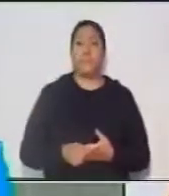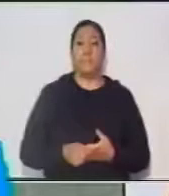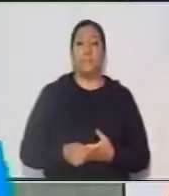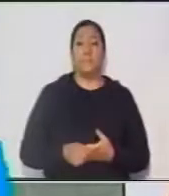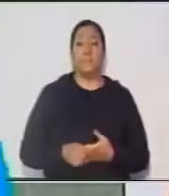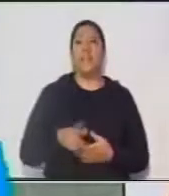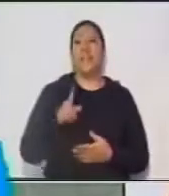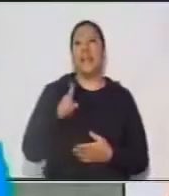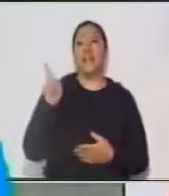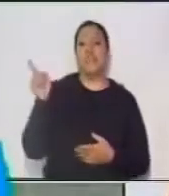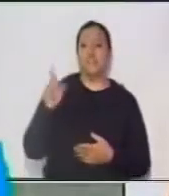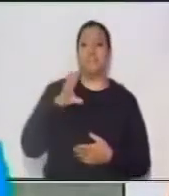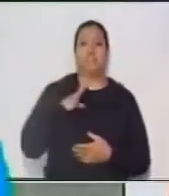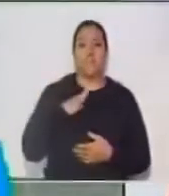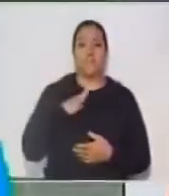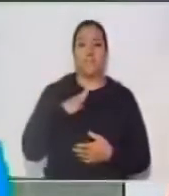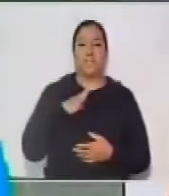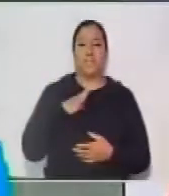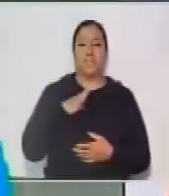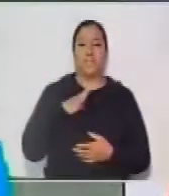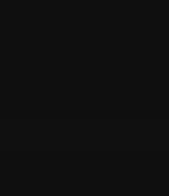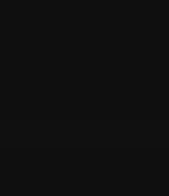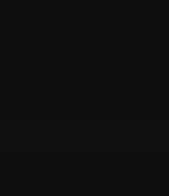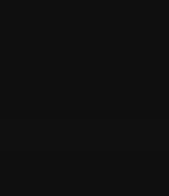Estos van a ser centímetros.